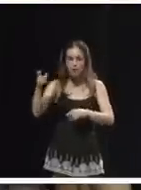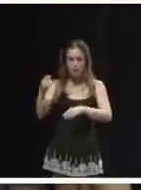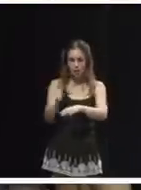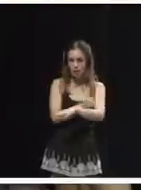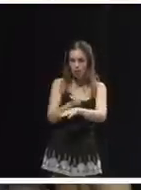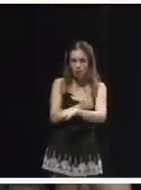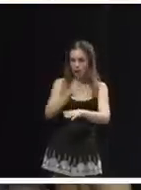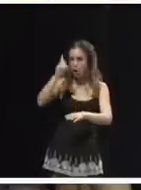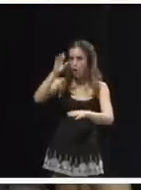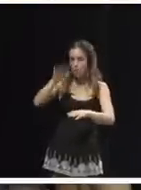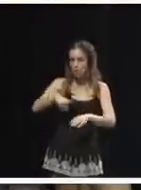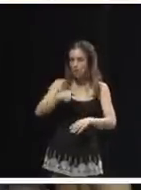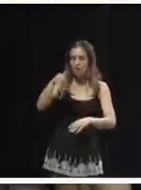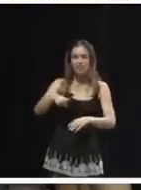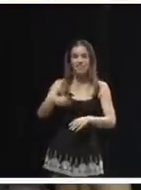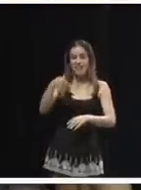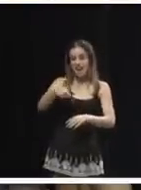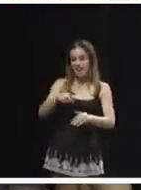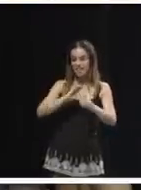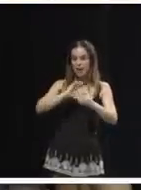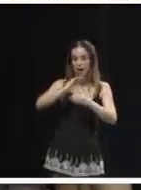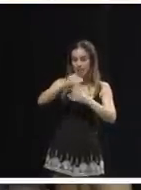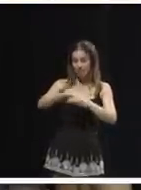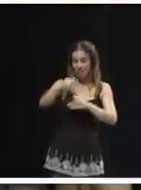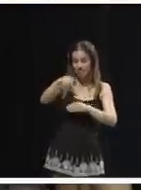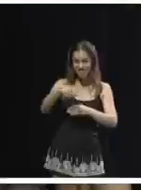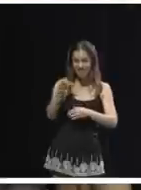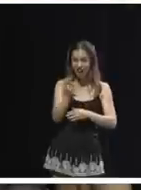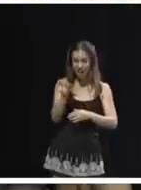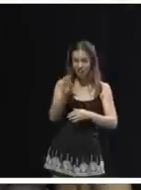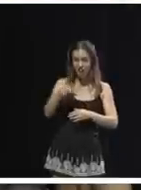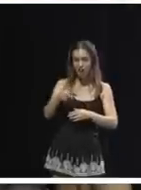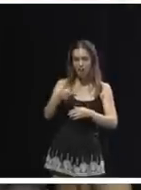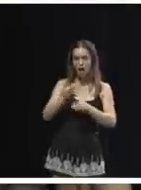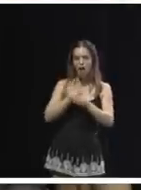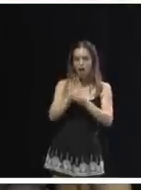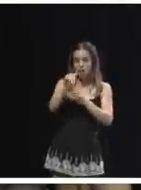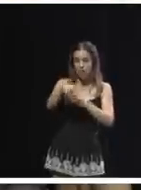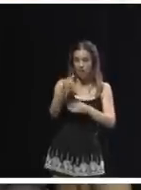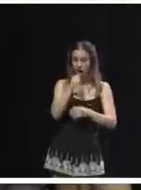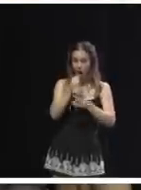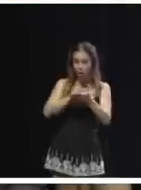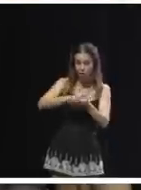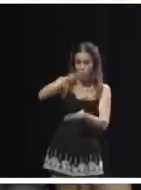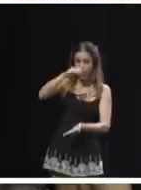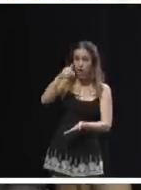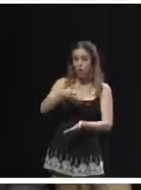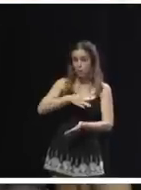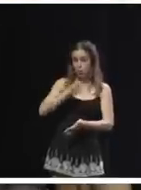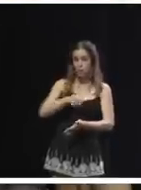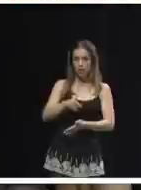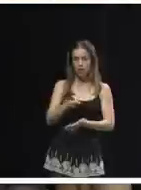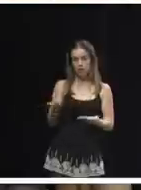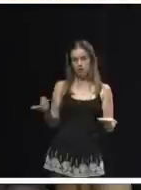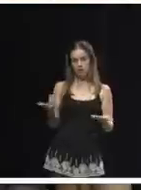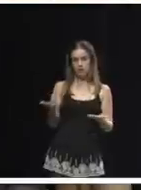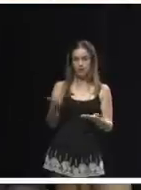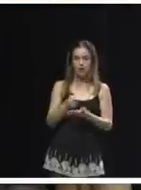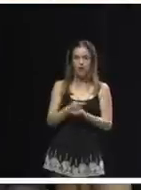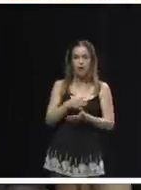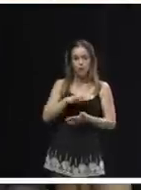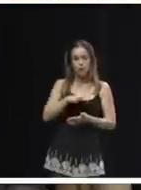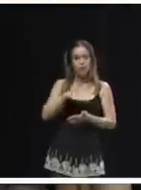potencialmente inundable. No sabemos bien si tienen plan, pero sus acciones hablan de ello. Hablan de